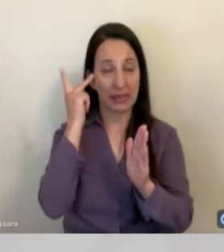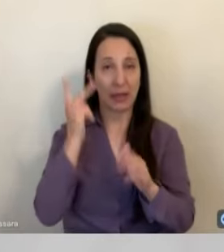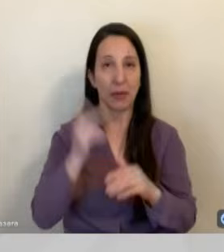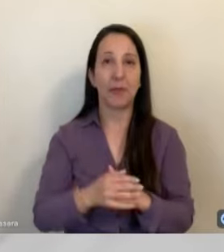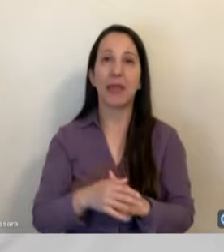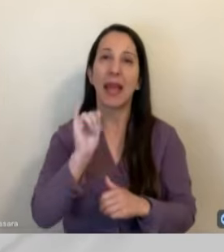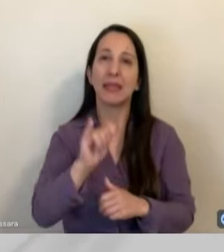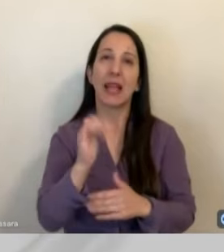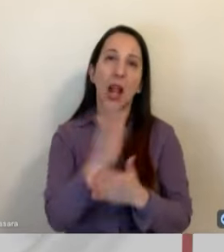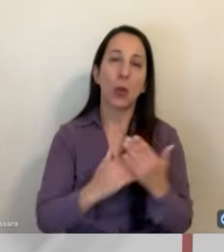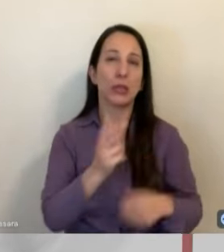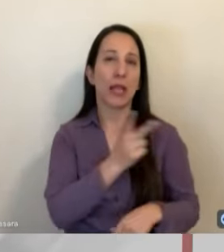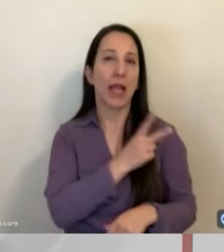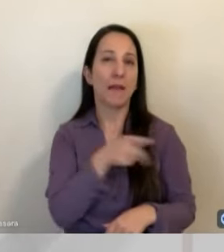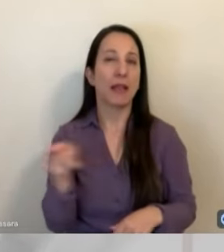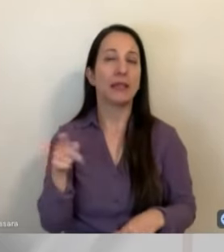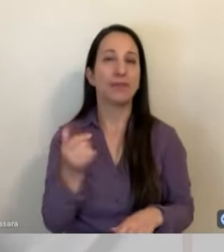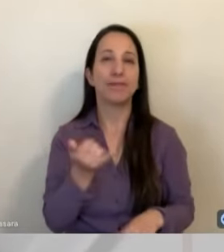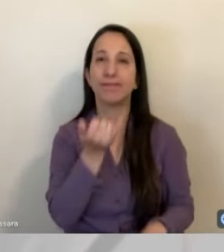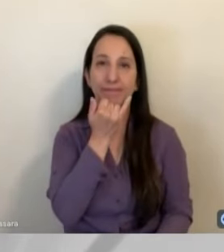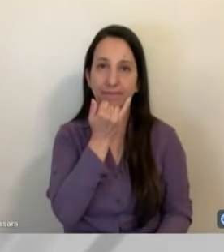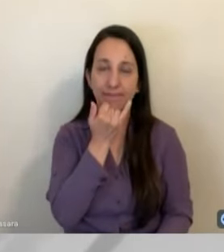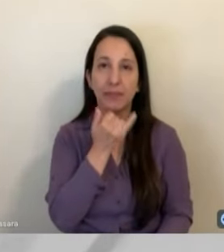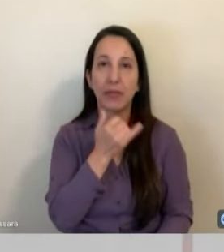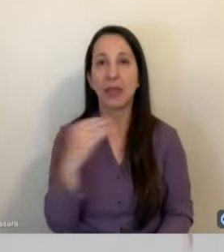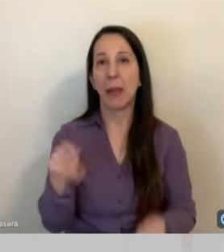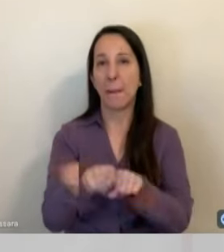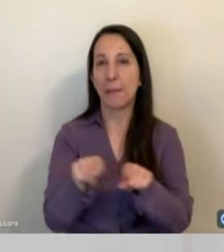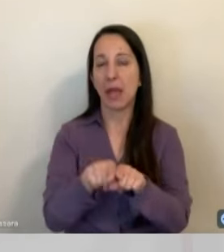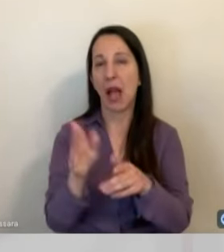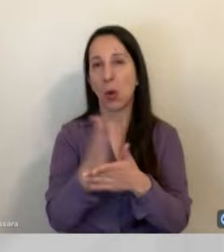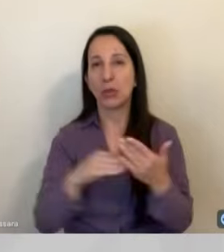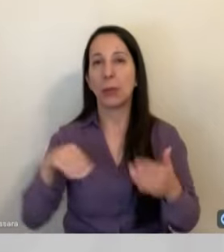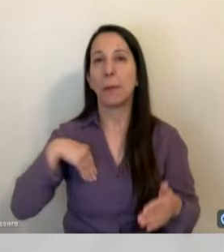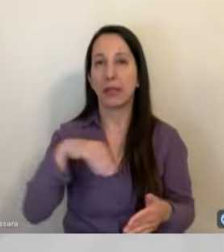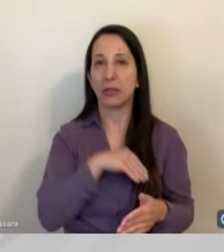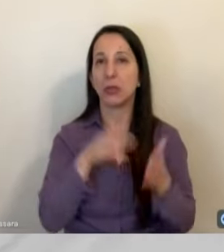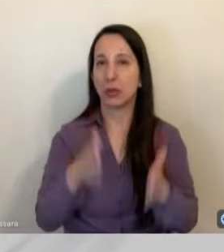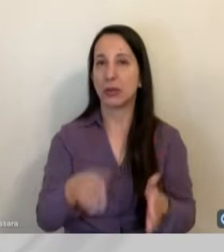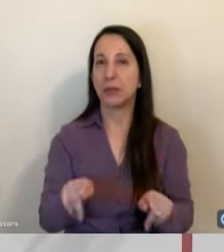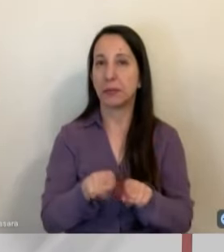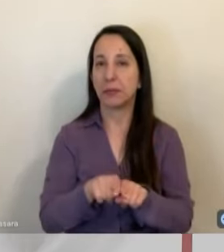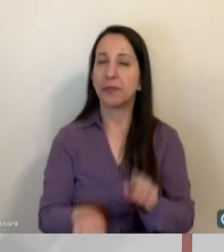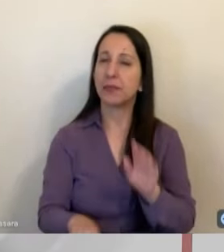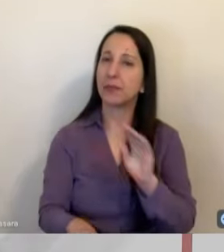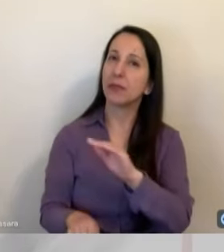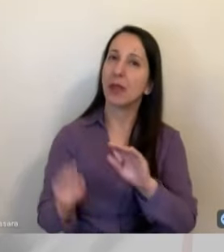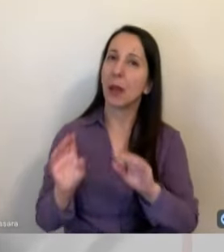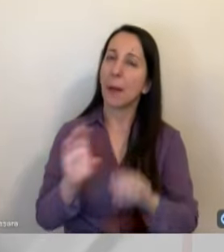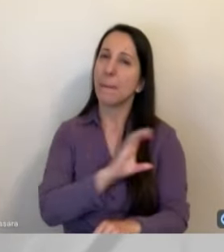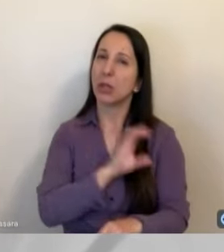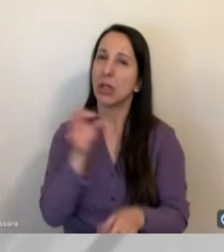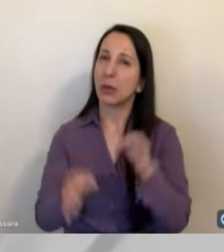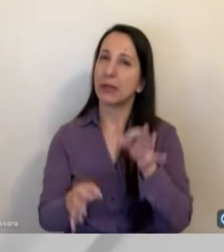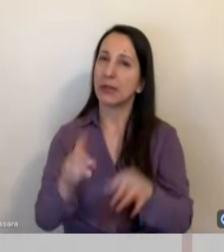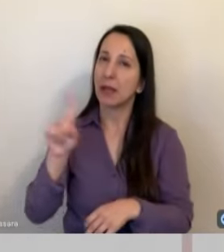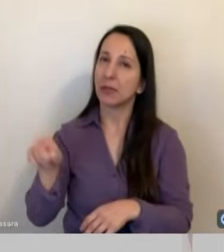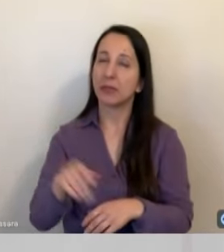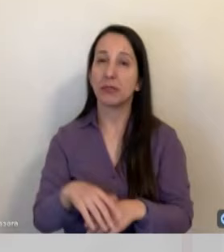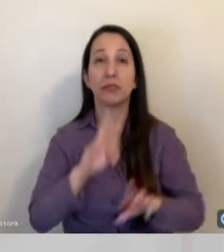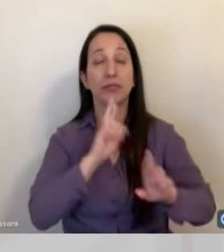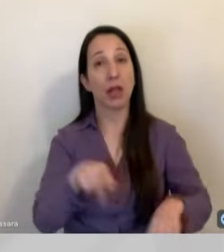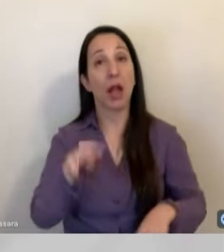jefes policiales se han equivocado e incluso algunos ministros también. ¿Y en el caso de la Policía Judicial? En el caso de la Policía Judicial trabajan con